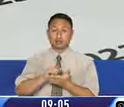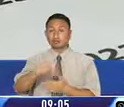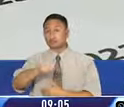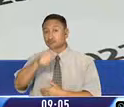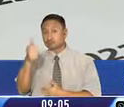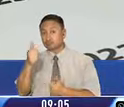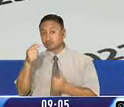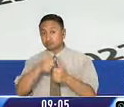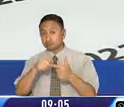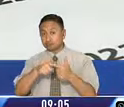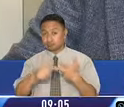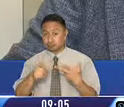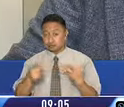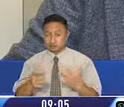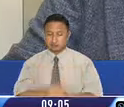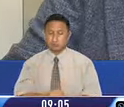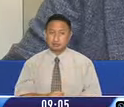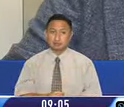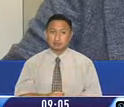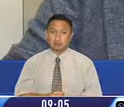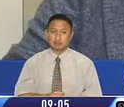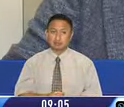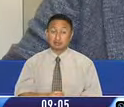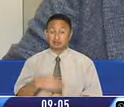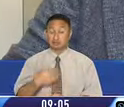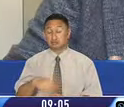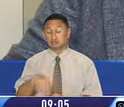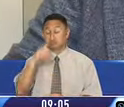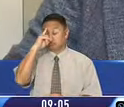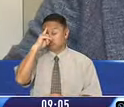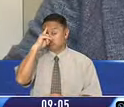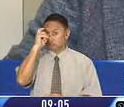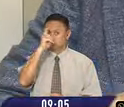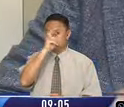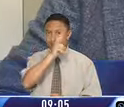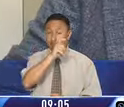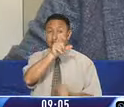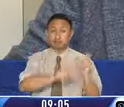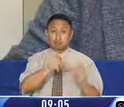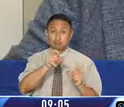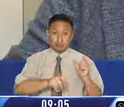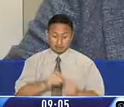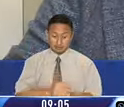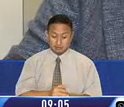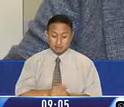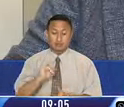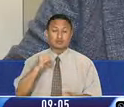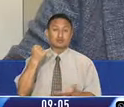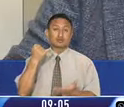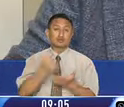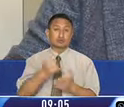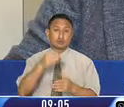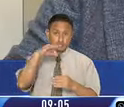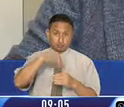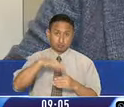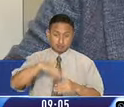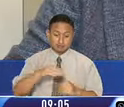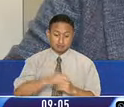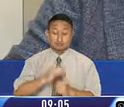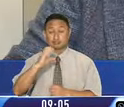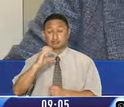sobre el Chocó Andino. Es complicado para la ciudadanía, para las juntas receptoras del voto. El Consejo